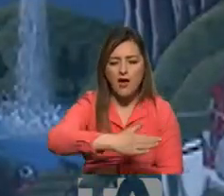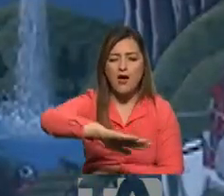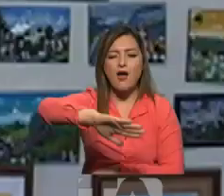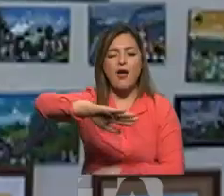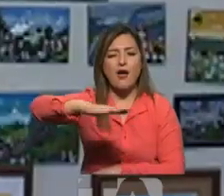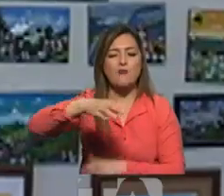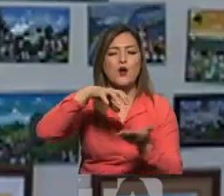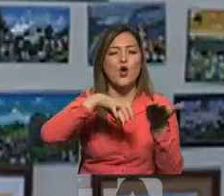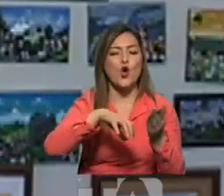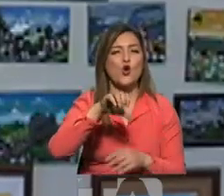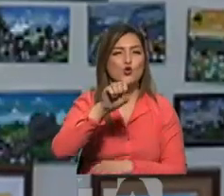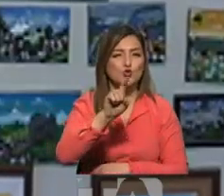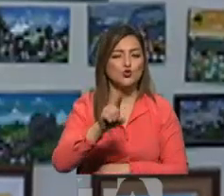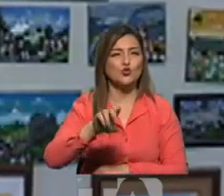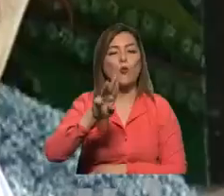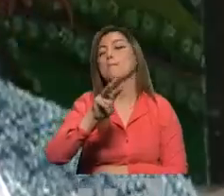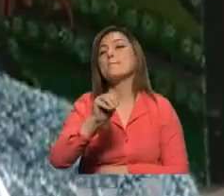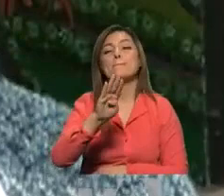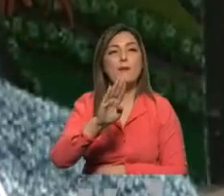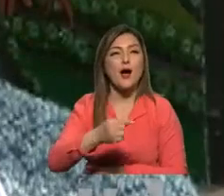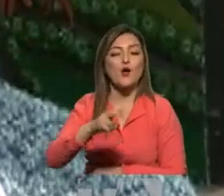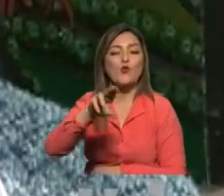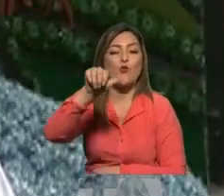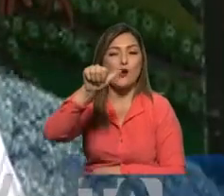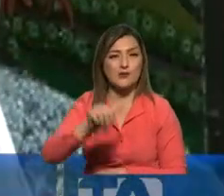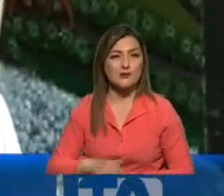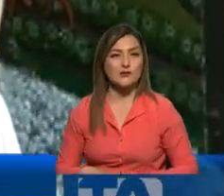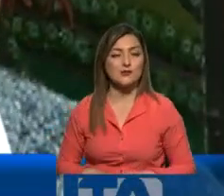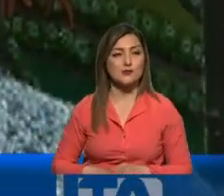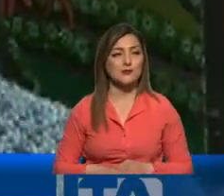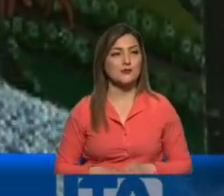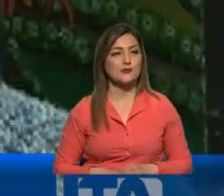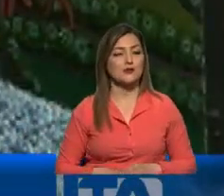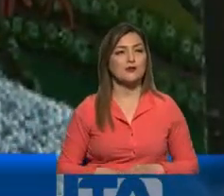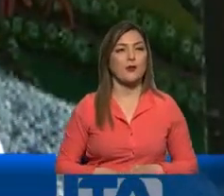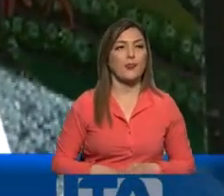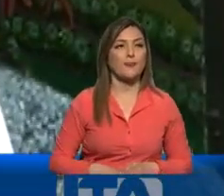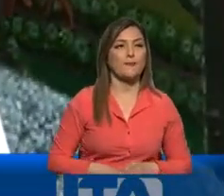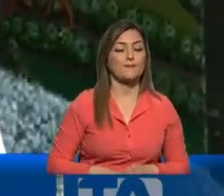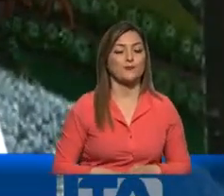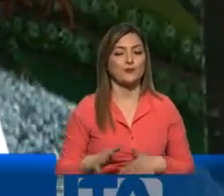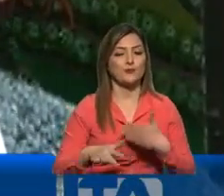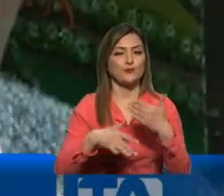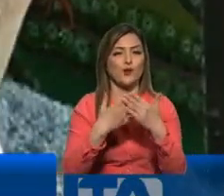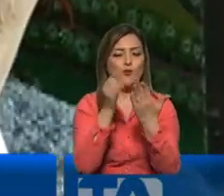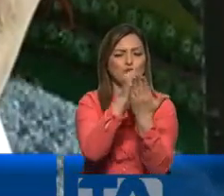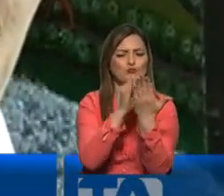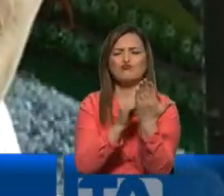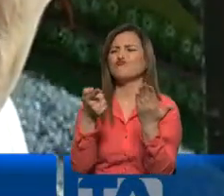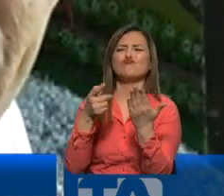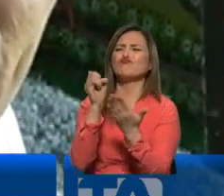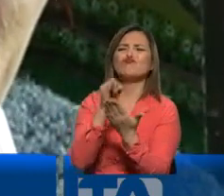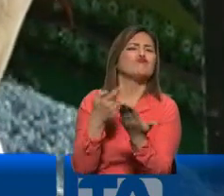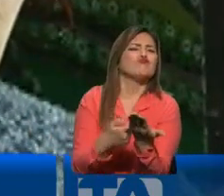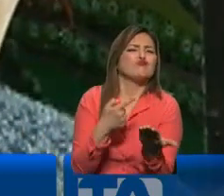de Sumbawa, en el cantón Pujilí. De las obras se refiere todo lo que es la tradición de aquí, las fiestas, todo lo